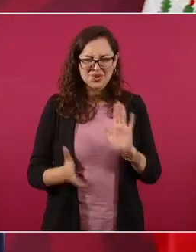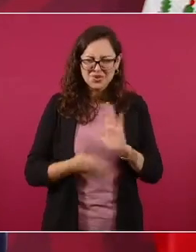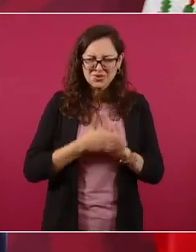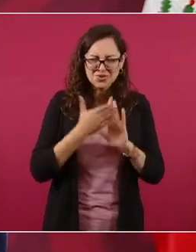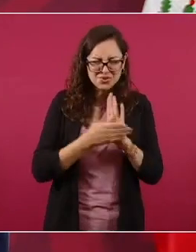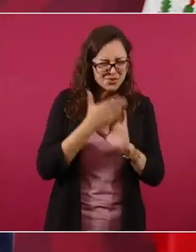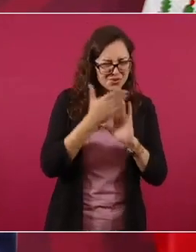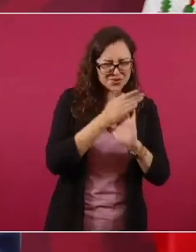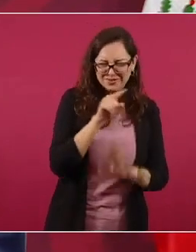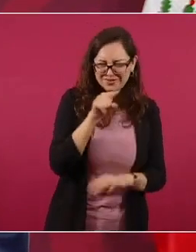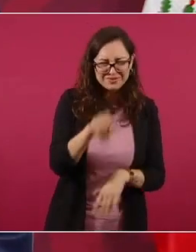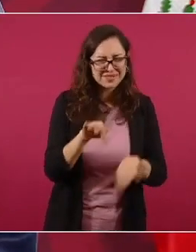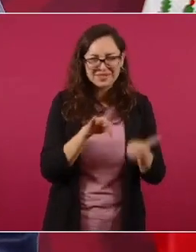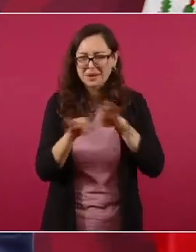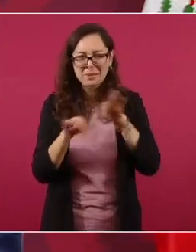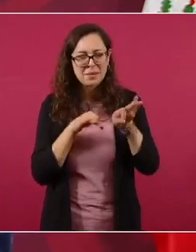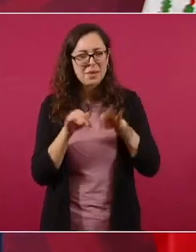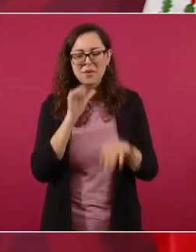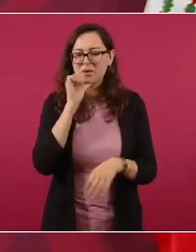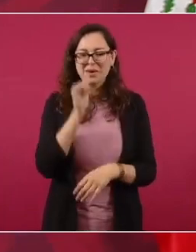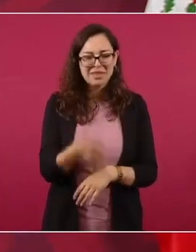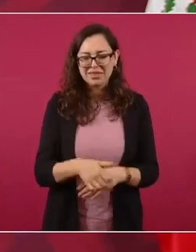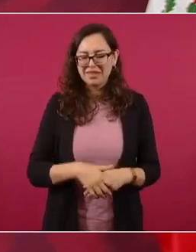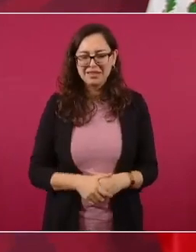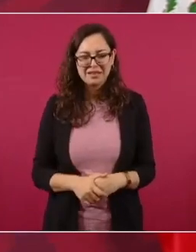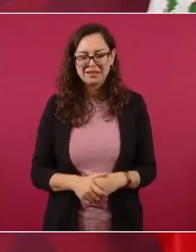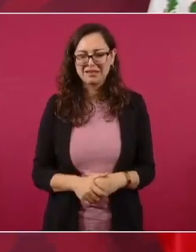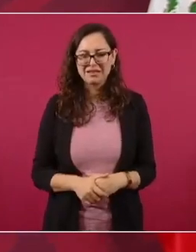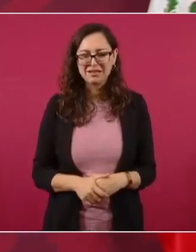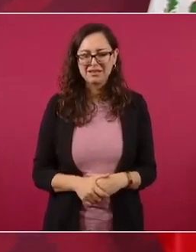La Secretaría de Hacienda